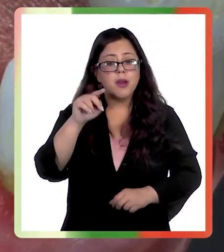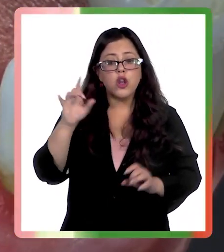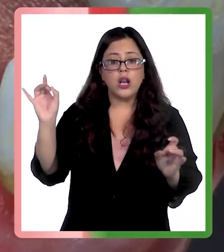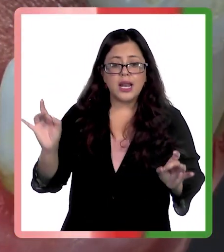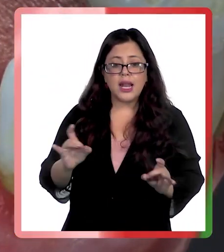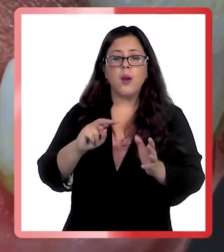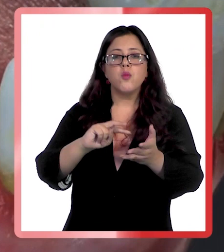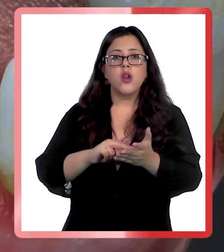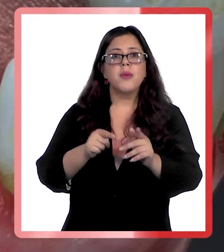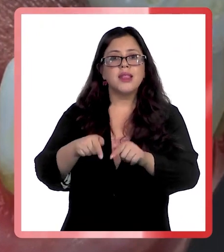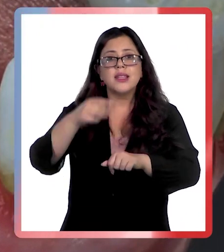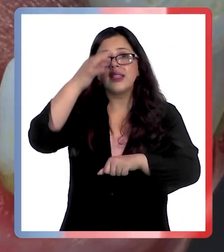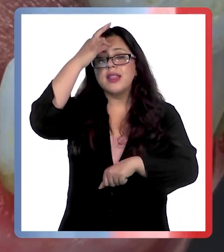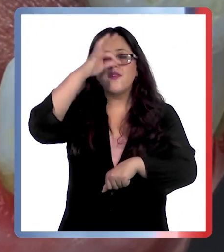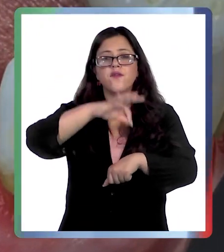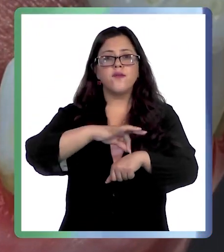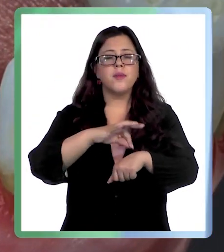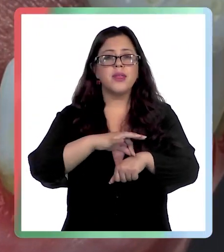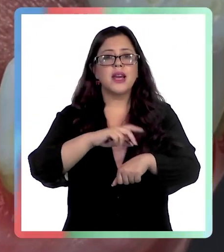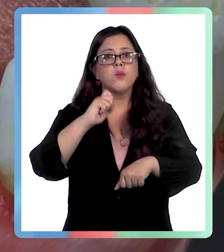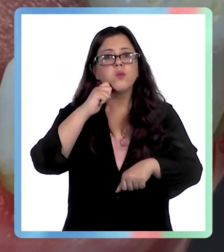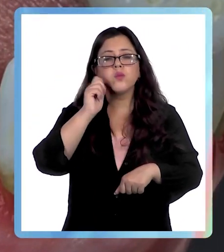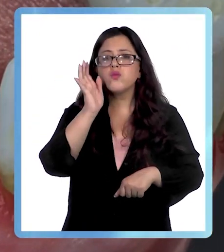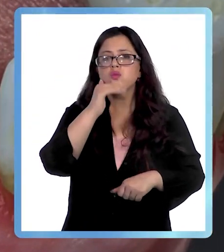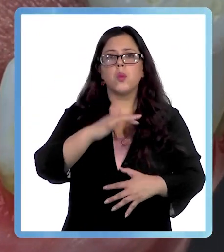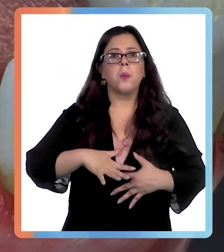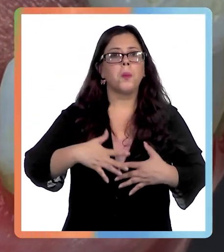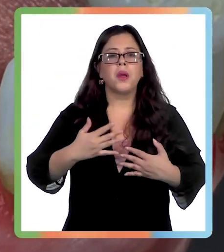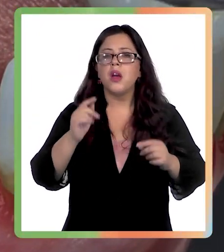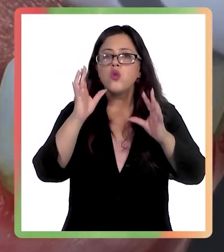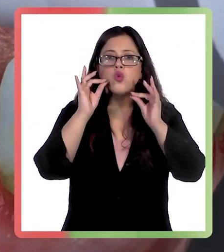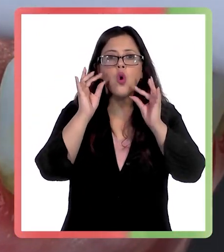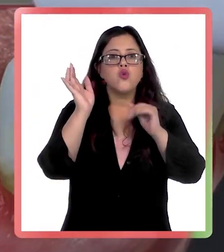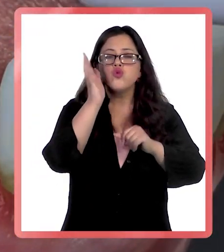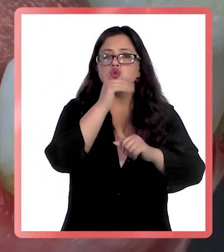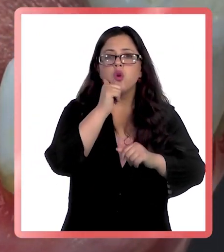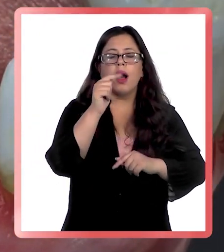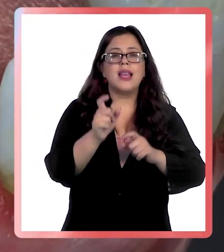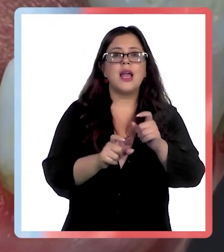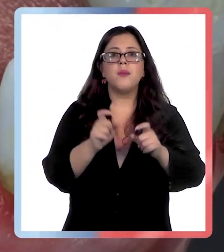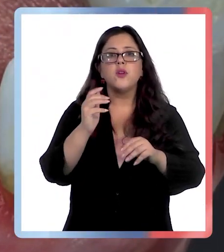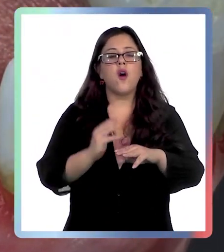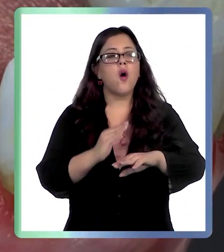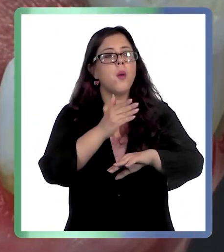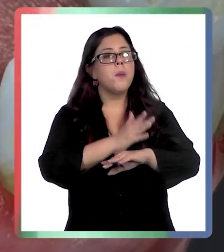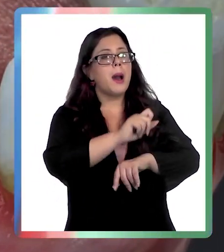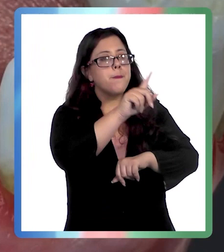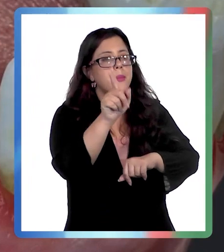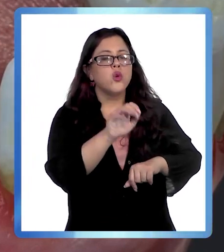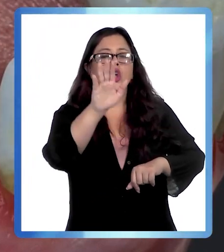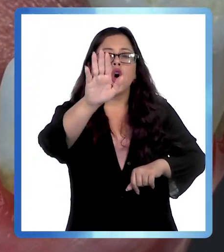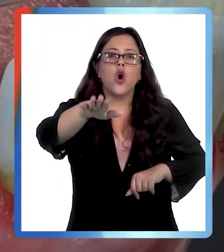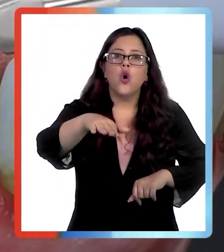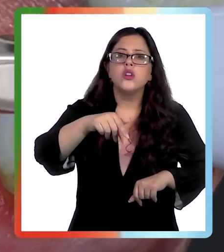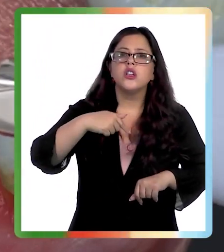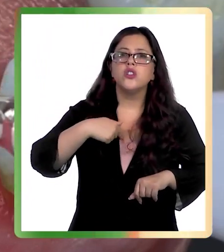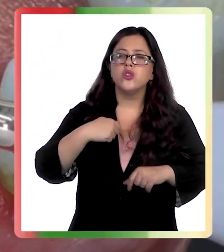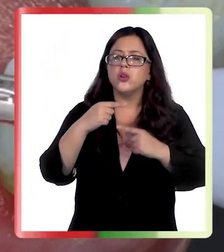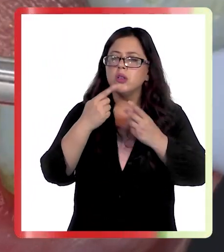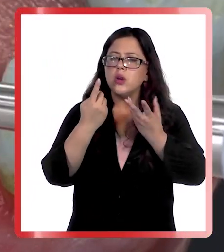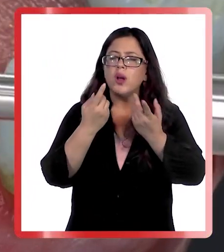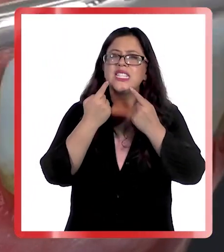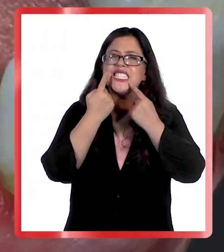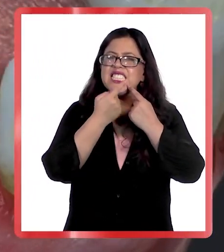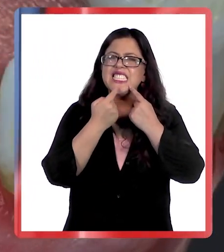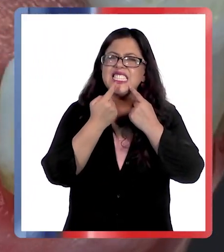esta infección es que es asintomática no duele nuestros pacientes consultan porque dicen doctor tengo